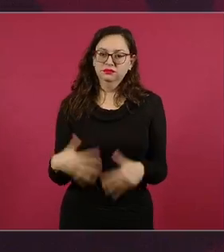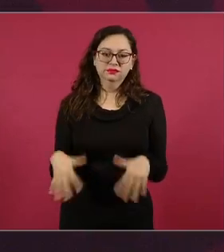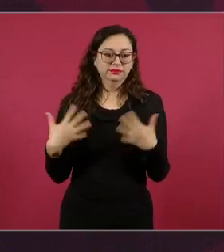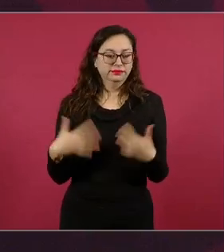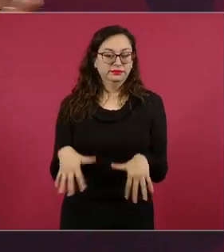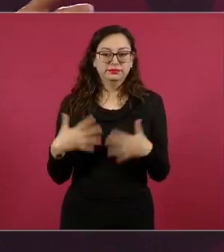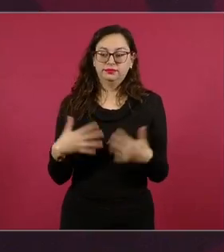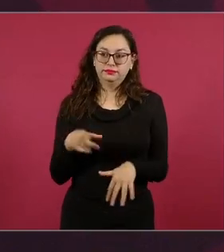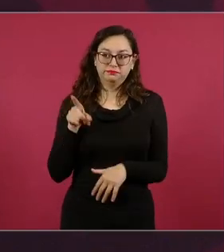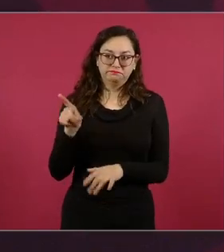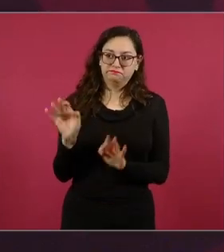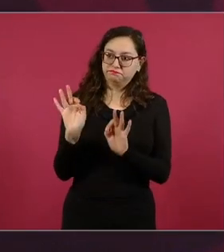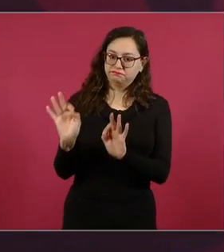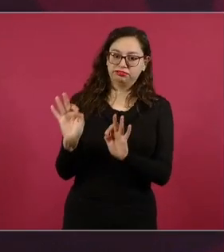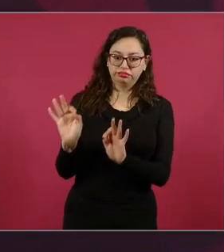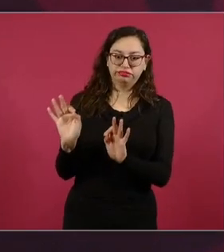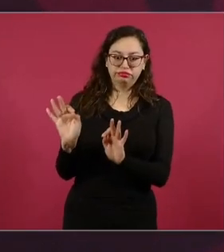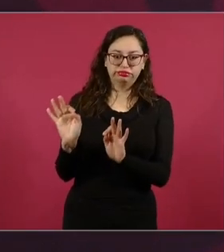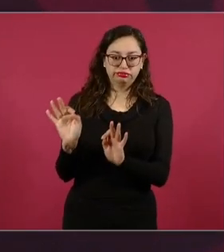excepcional.